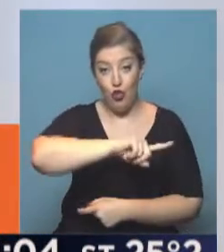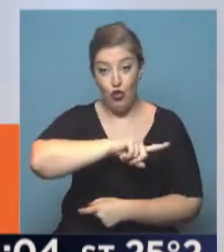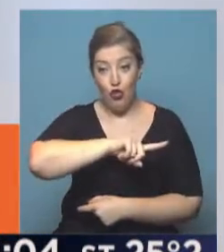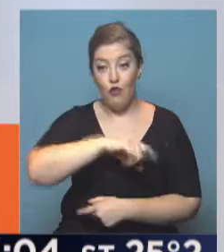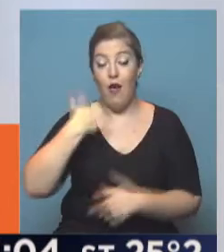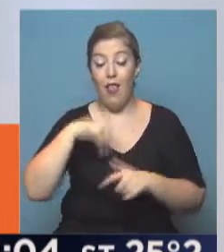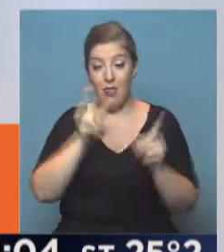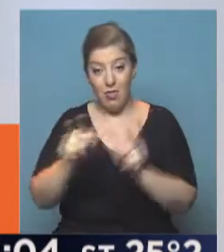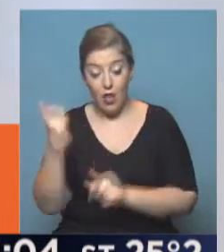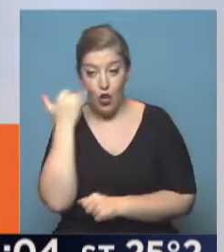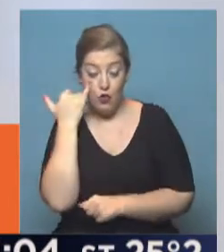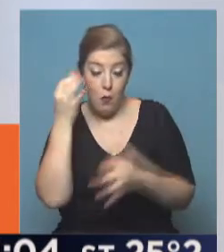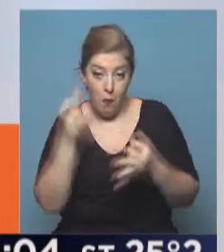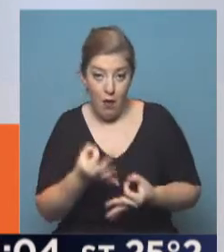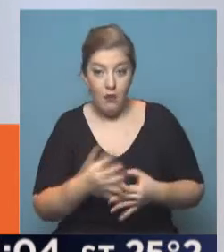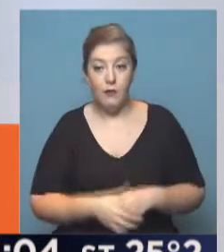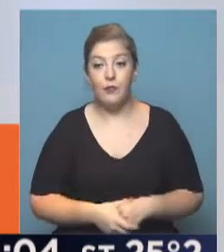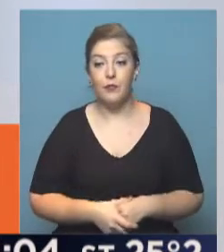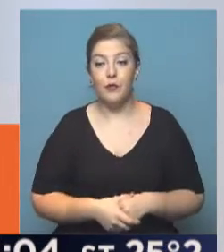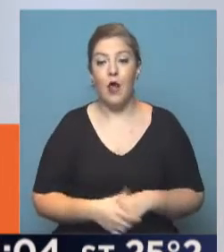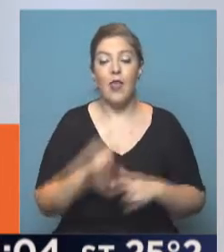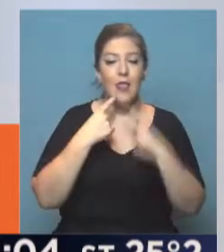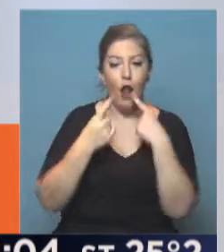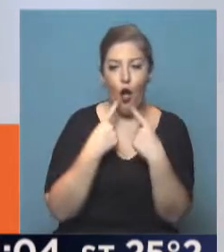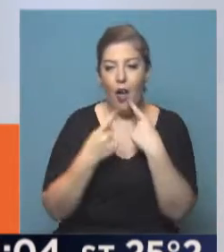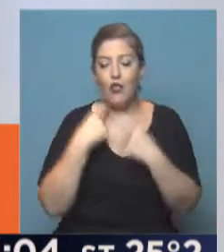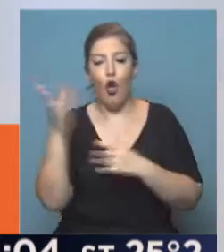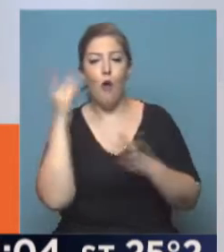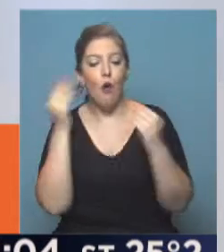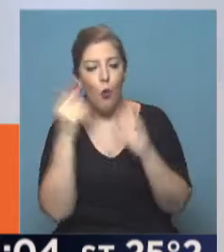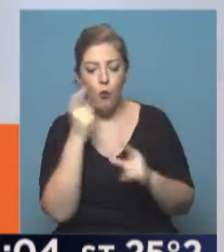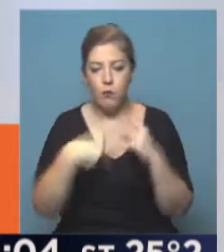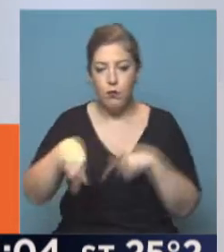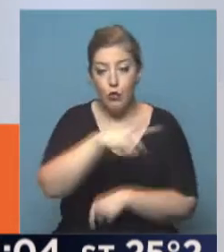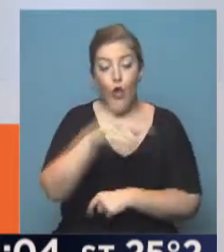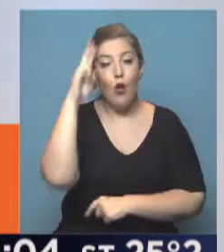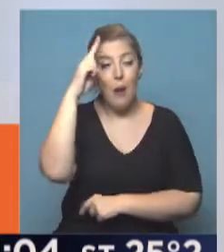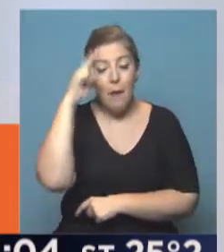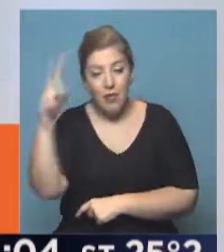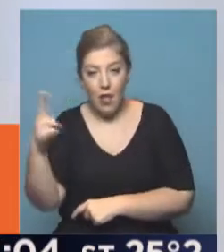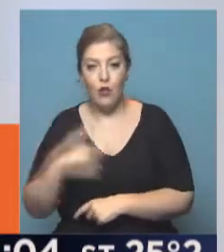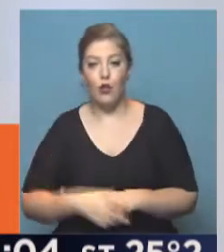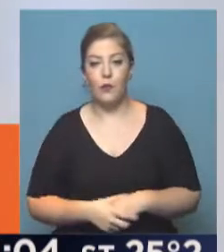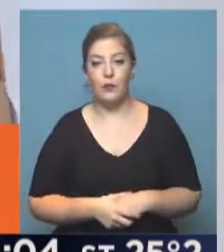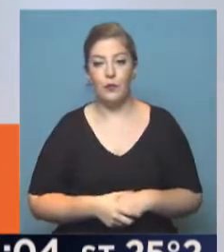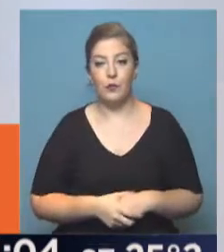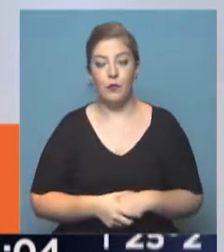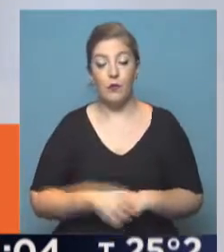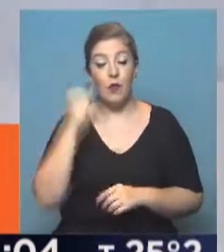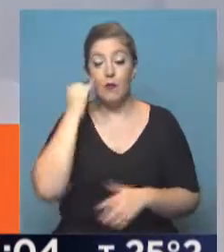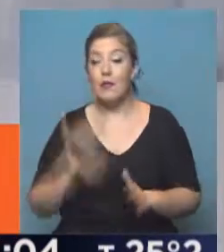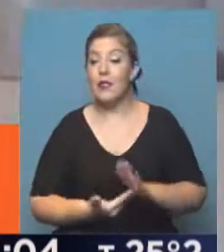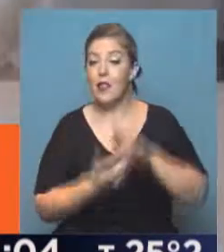los argentinos, como corresponde, ¿no? Dialogando, escuchándonos, respetándonos y